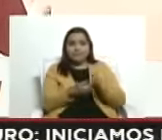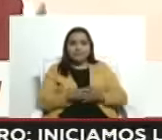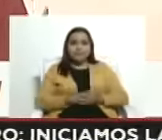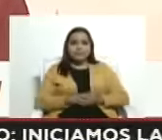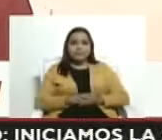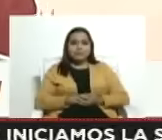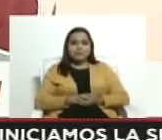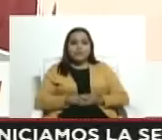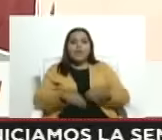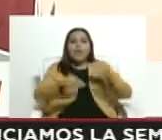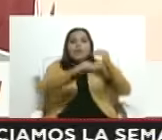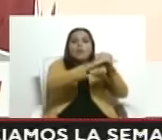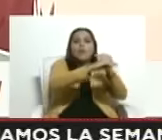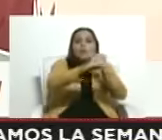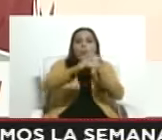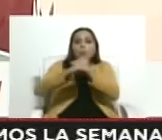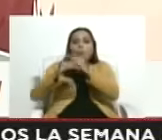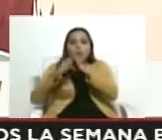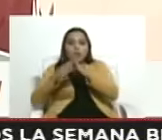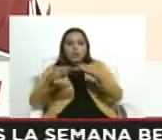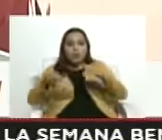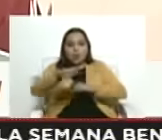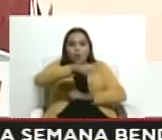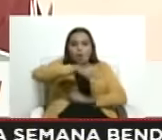Y es para todos.